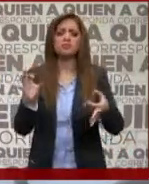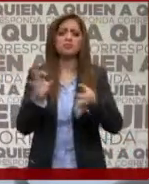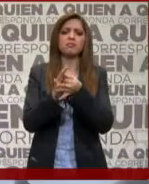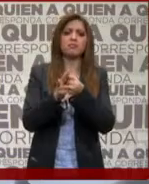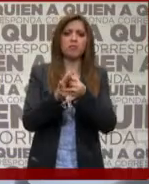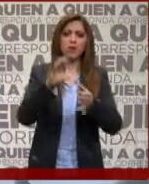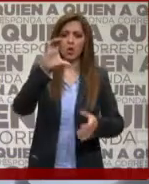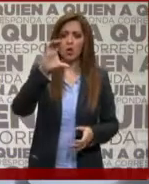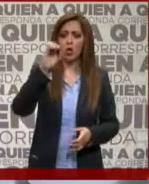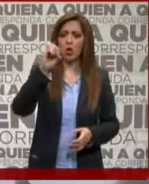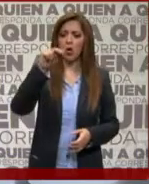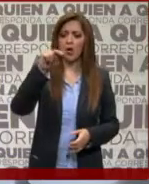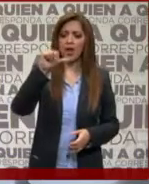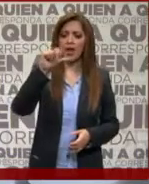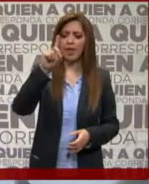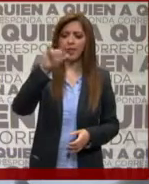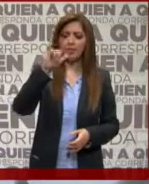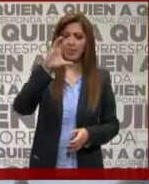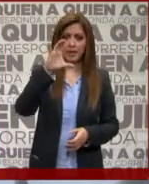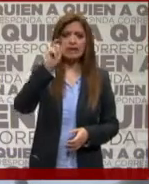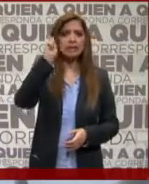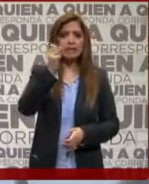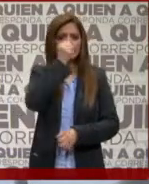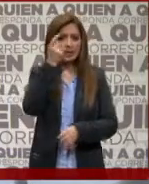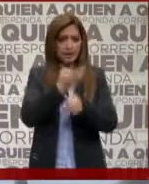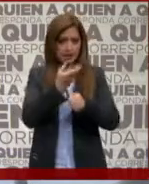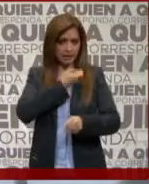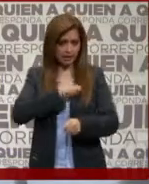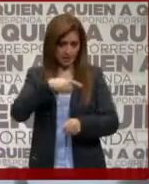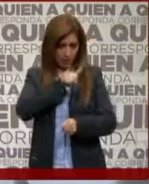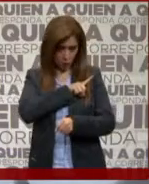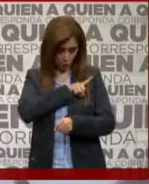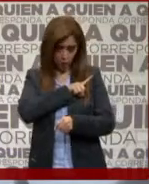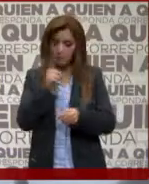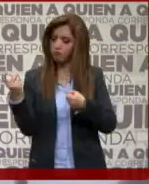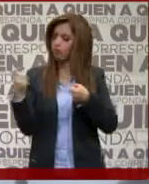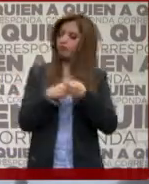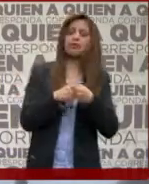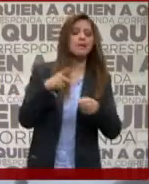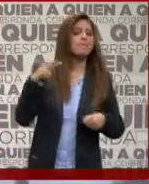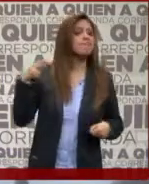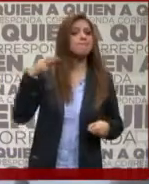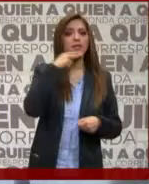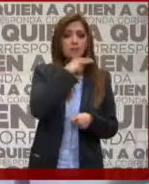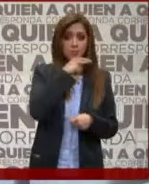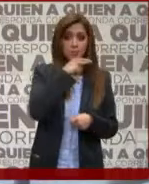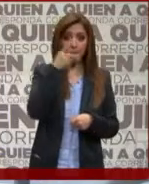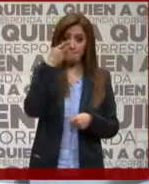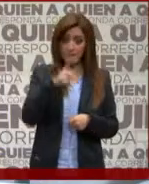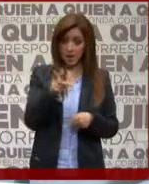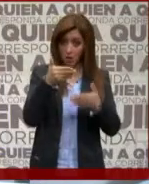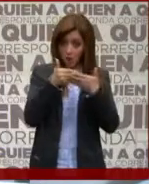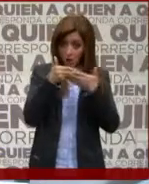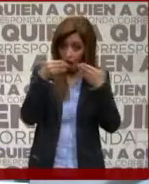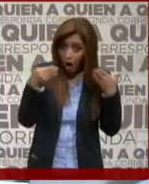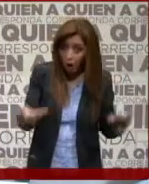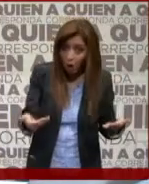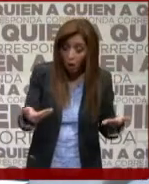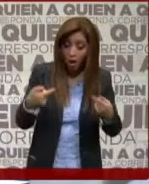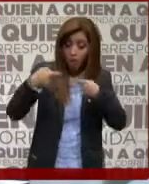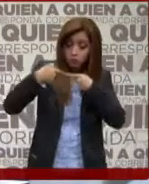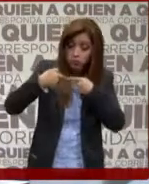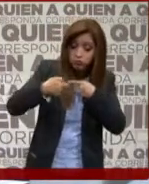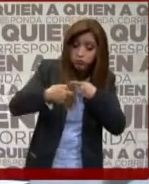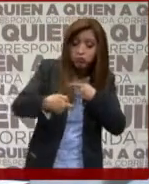secretaría de salud desde hace cuando inició la alianza fue con el conadic hoy nuevamente estamos a punto de